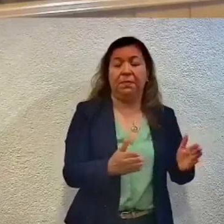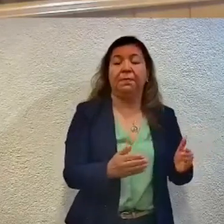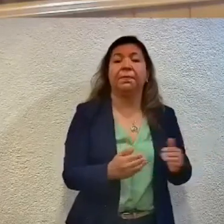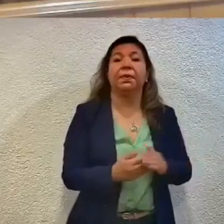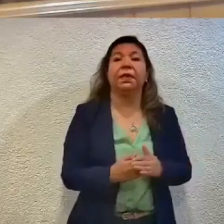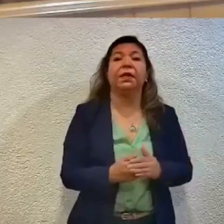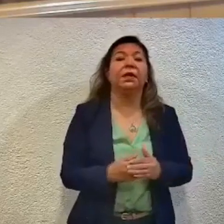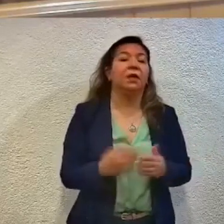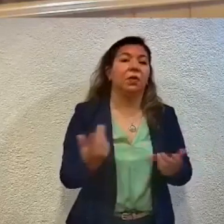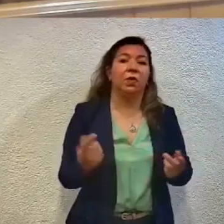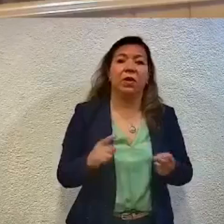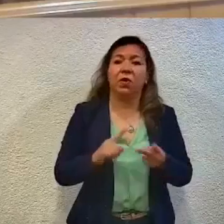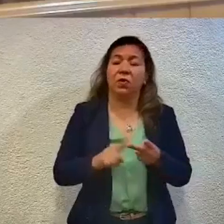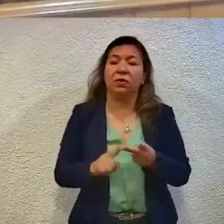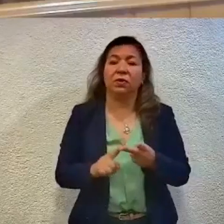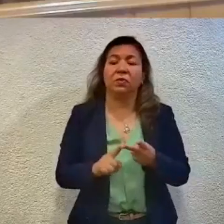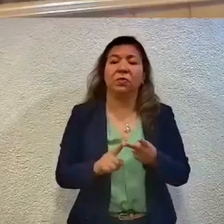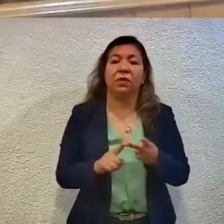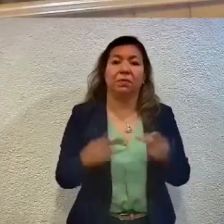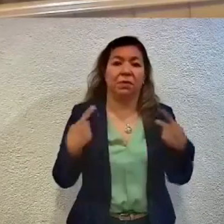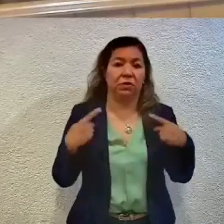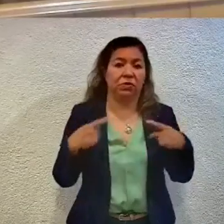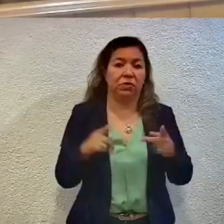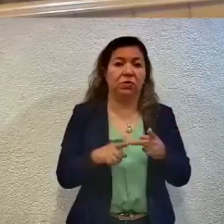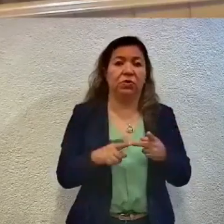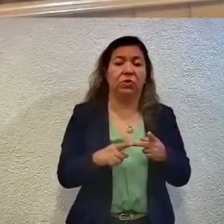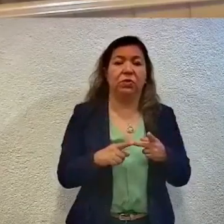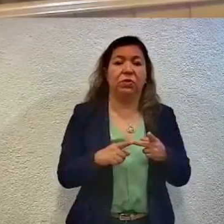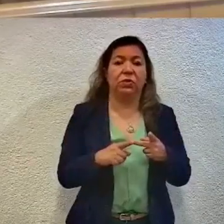casilla. En el proyecto quedó acreditado que el